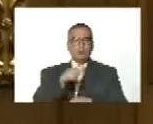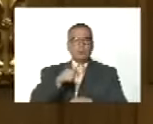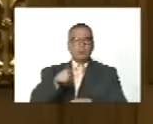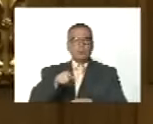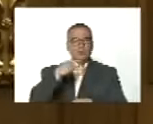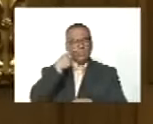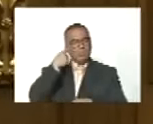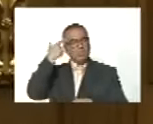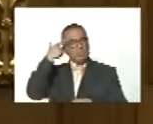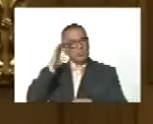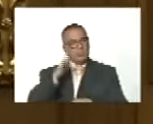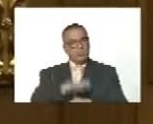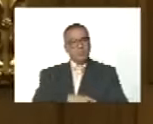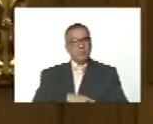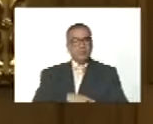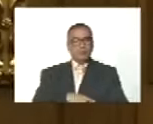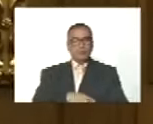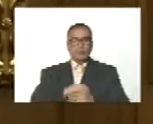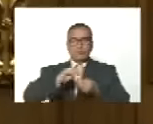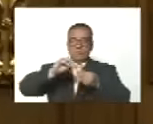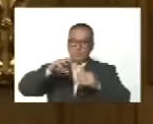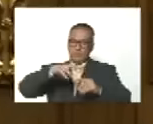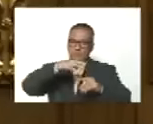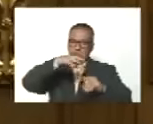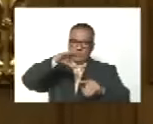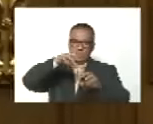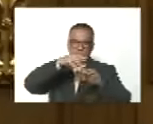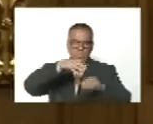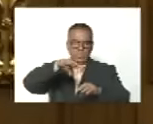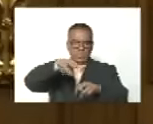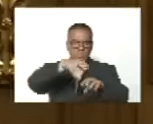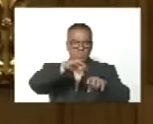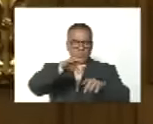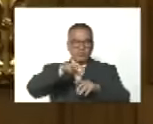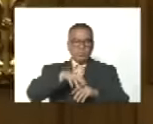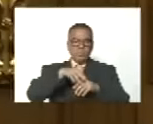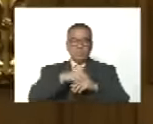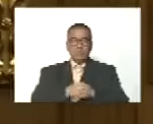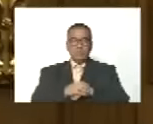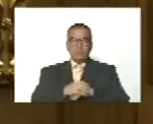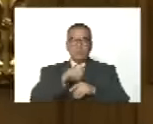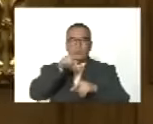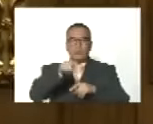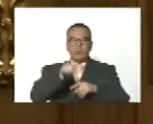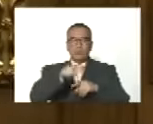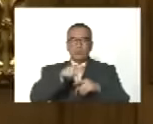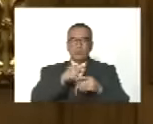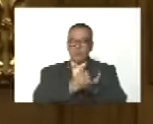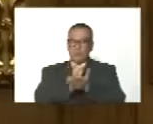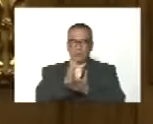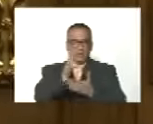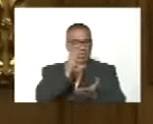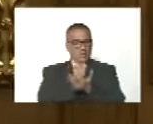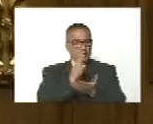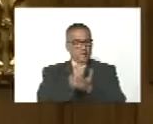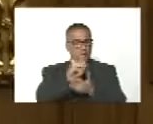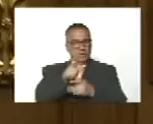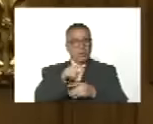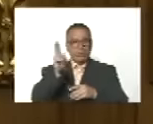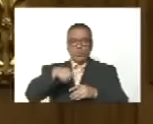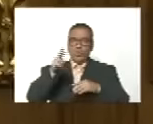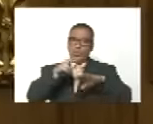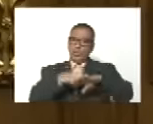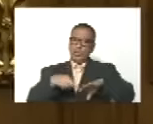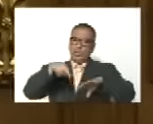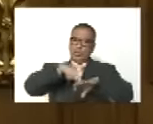especie de manipulación que incluso es continuada, porque nunca han